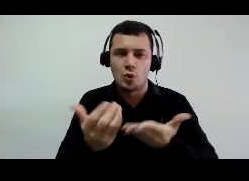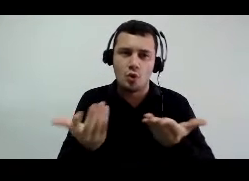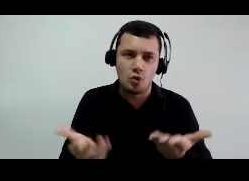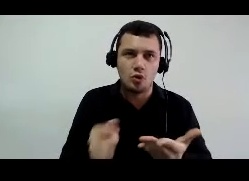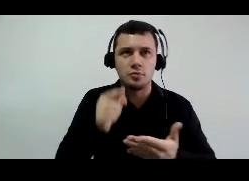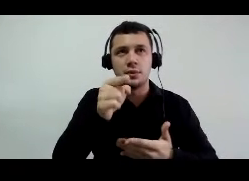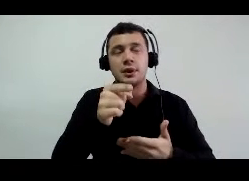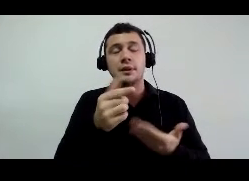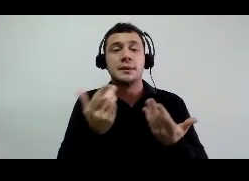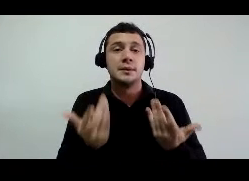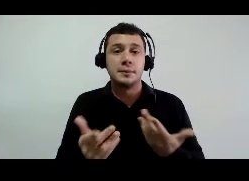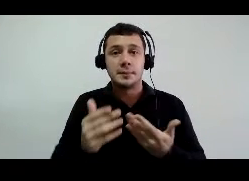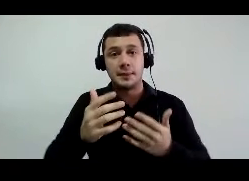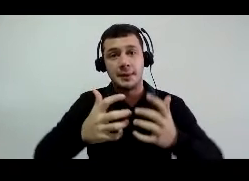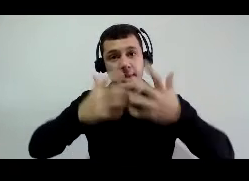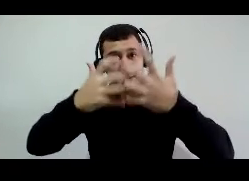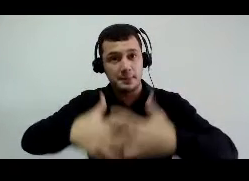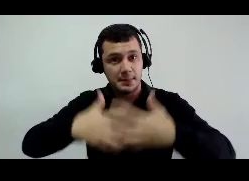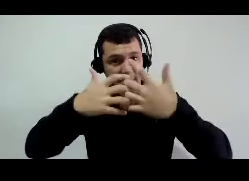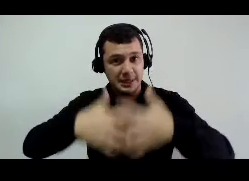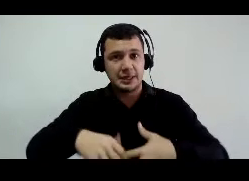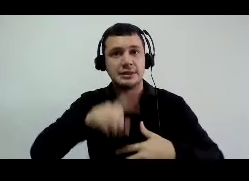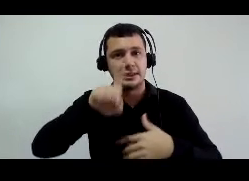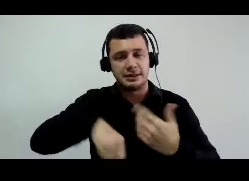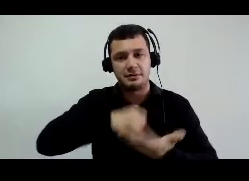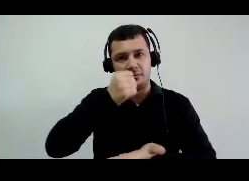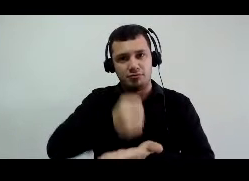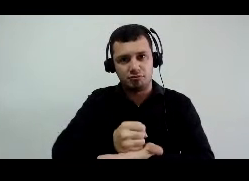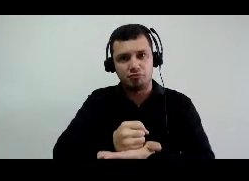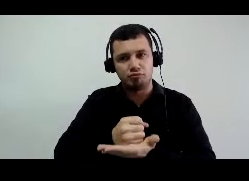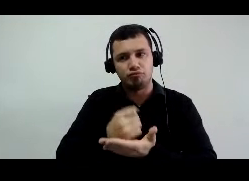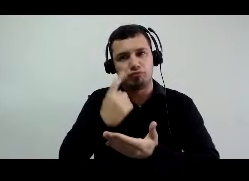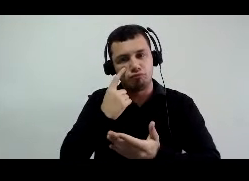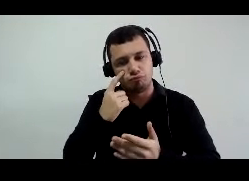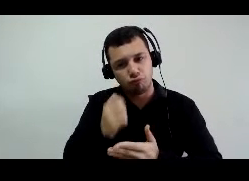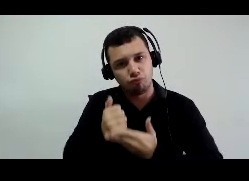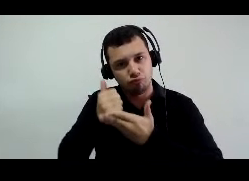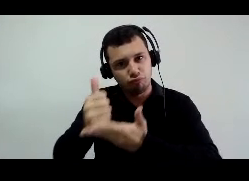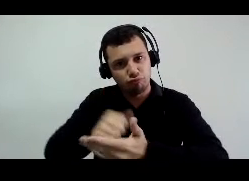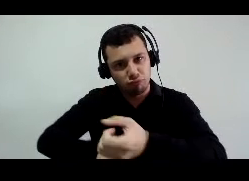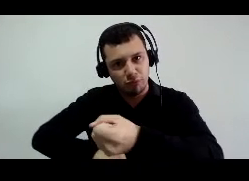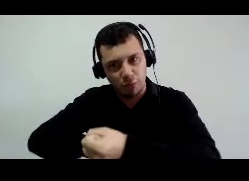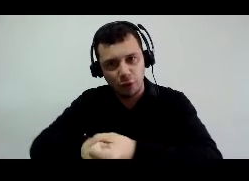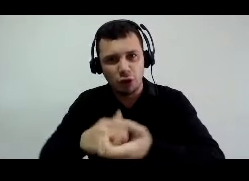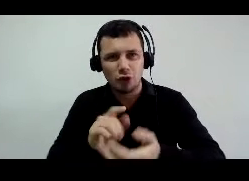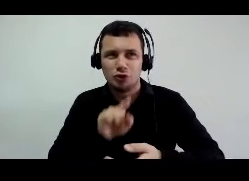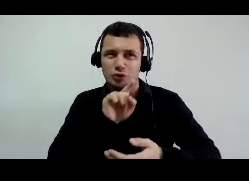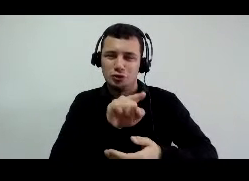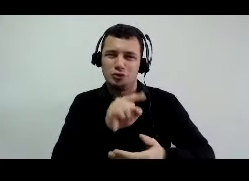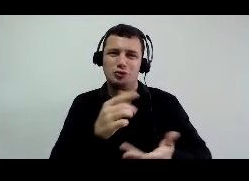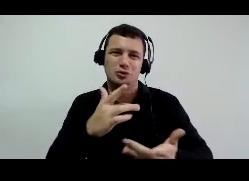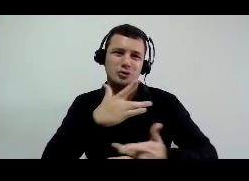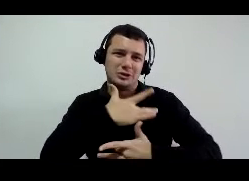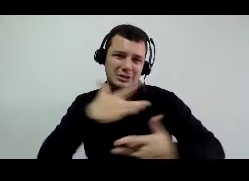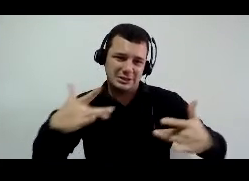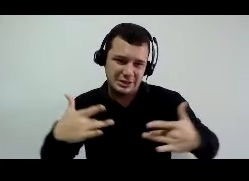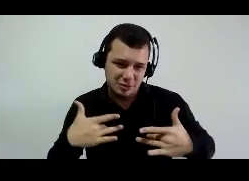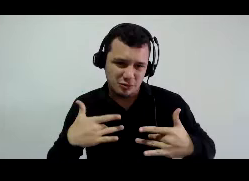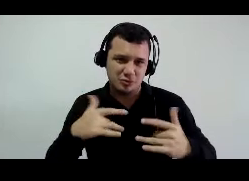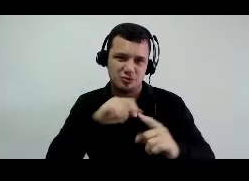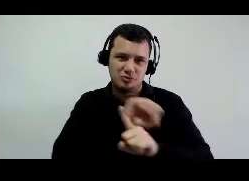o entre otras empresas, si sea no solo del Sistema General de Seguridad Social en Salud, sino también esas